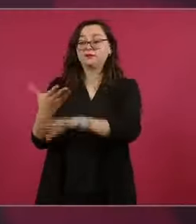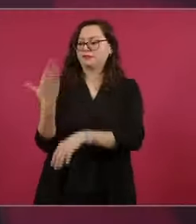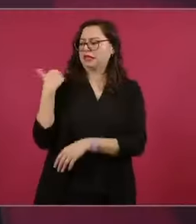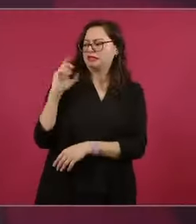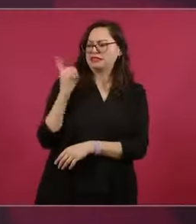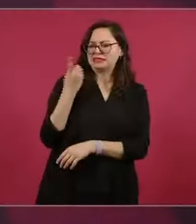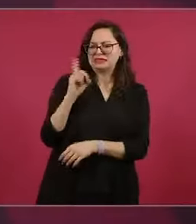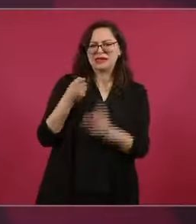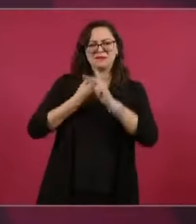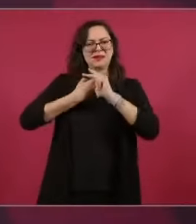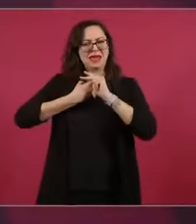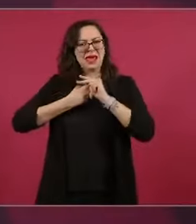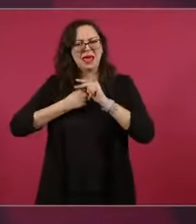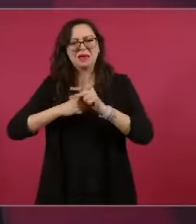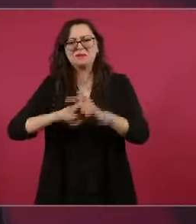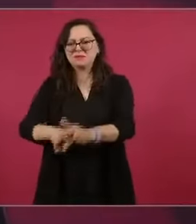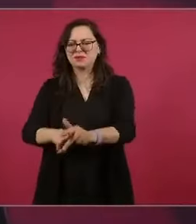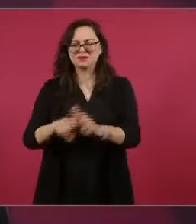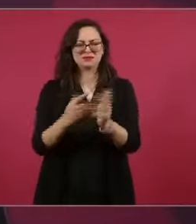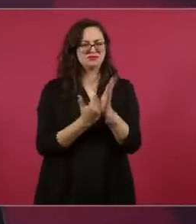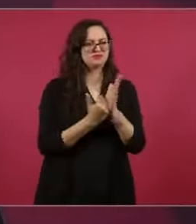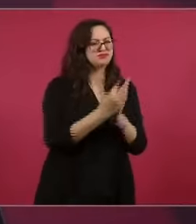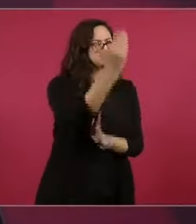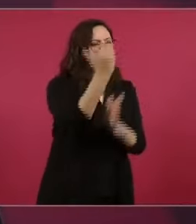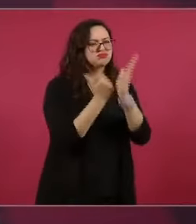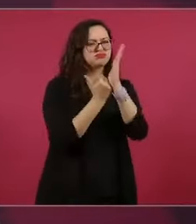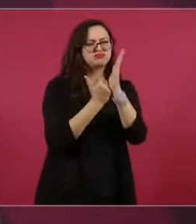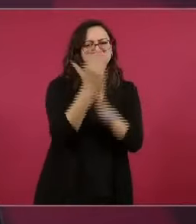una parte de la investigación que hizo